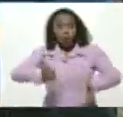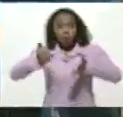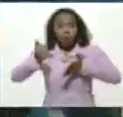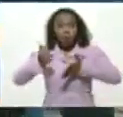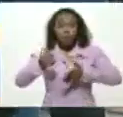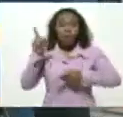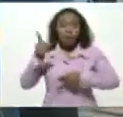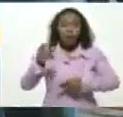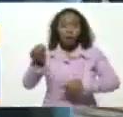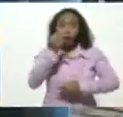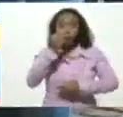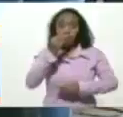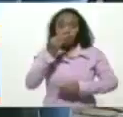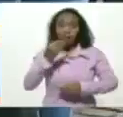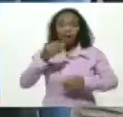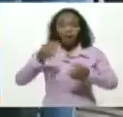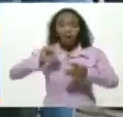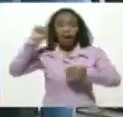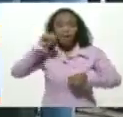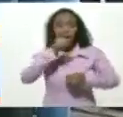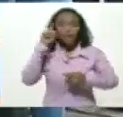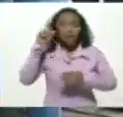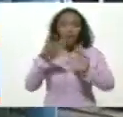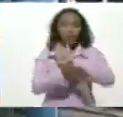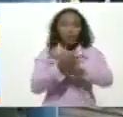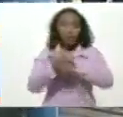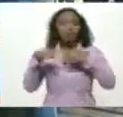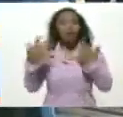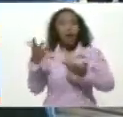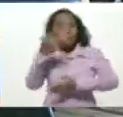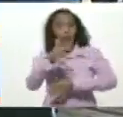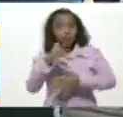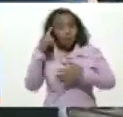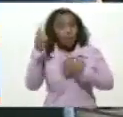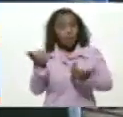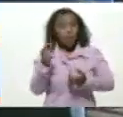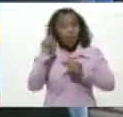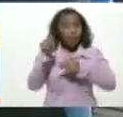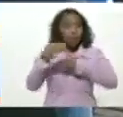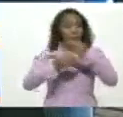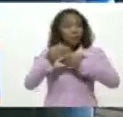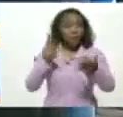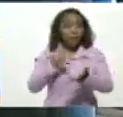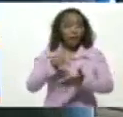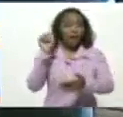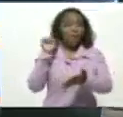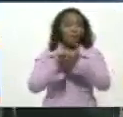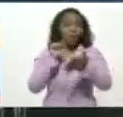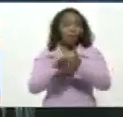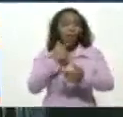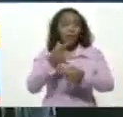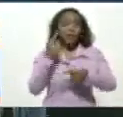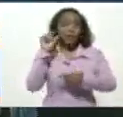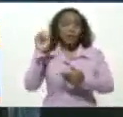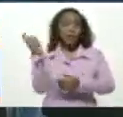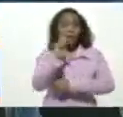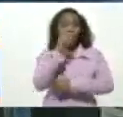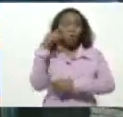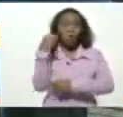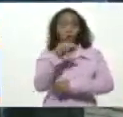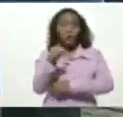Hortaliclá. Aprobado. Hortaliclá. ¿Qué le parece, presidente, si ahorita usted le llegan a la puerta, ahorita en el mes de noviembre y